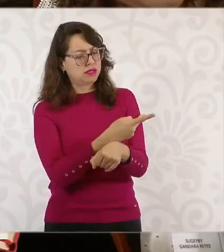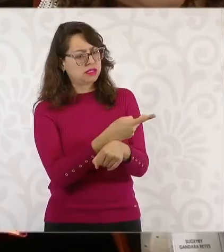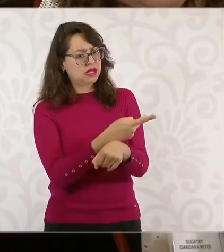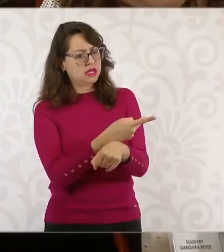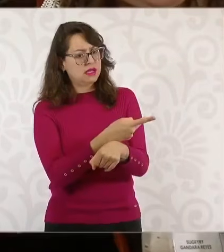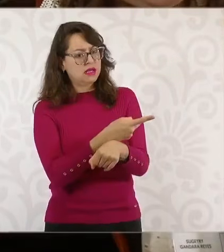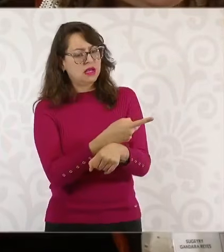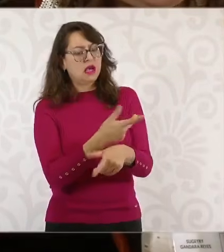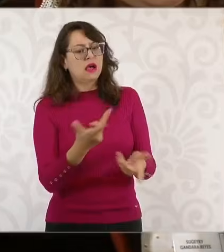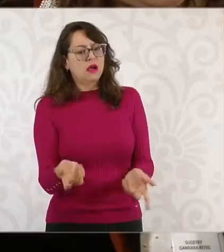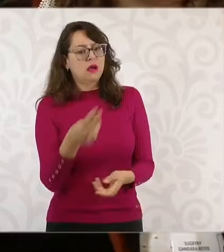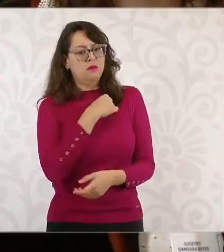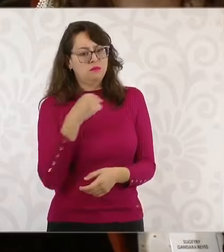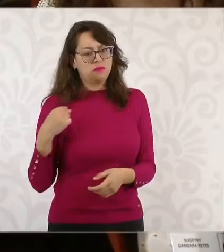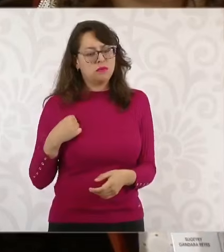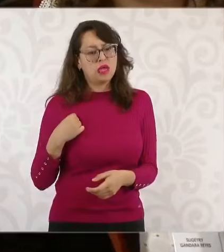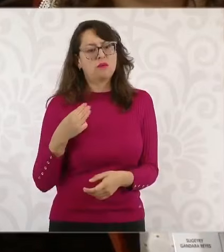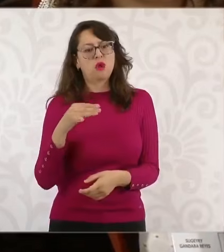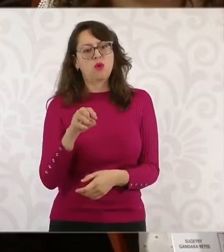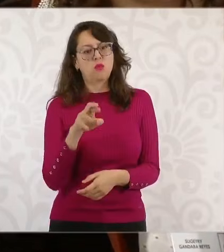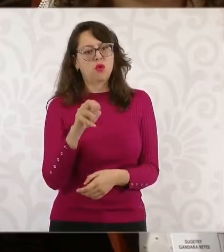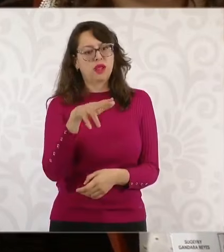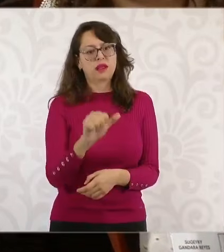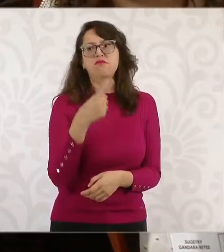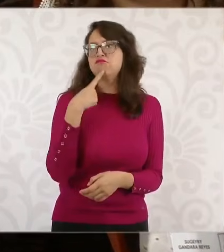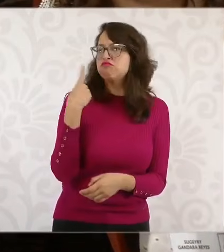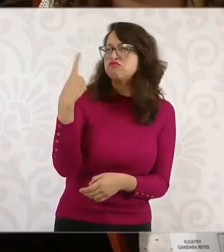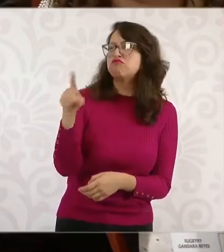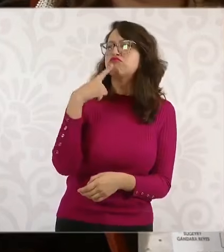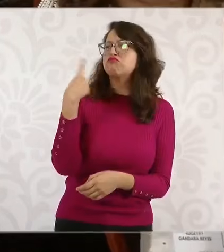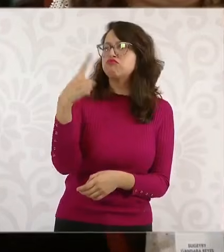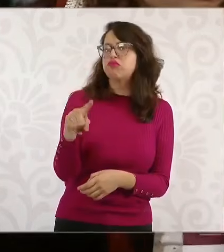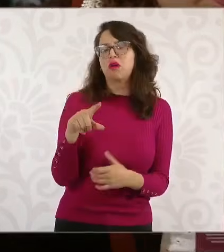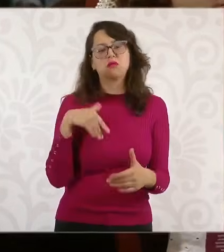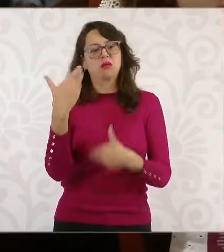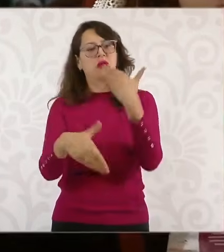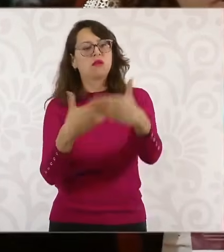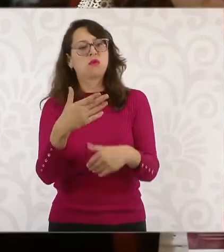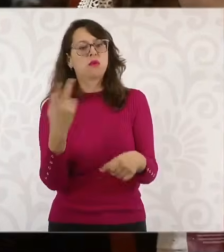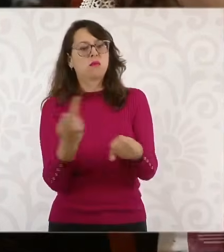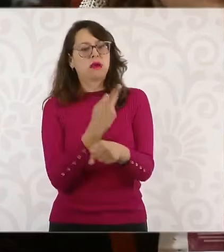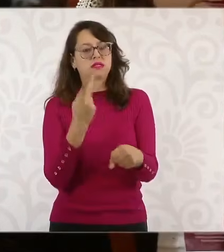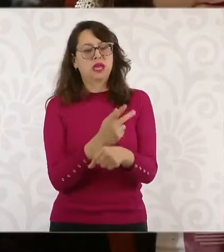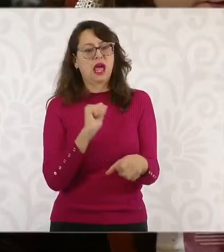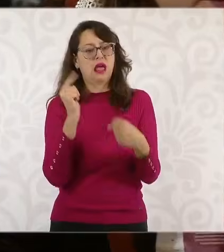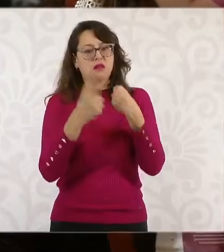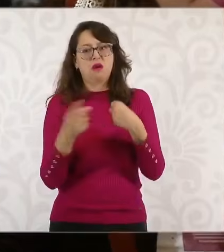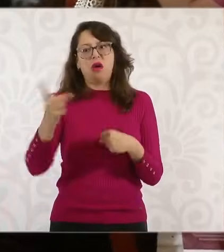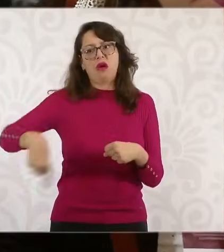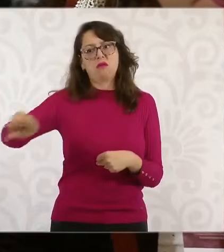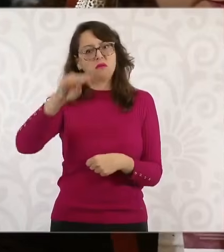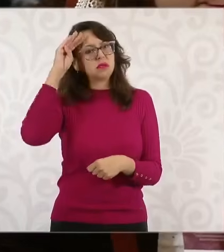miembros de Morena denuncien a aspirantes de la oposición? ¿No se podría después esto dar pie a propias denuncias de la oposición